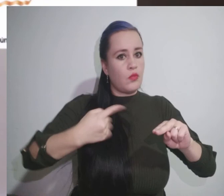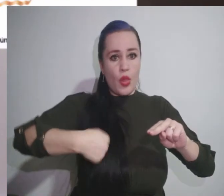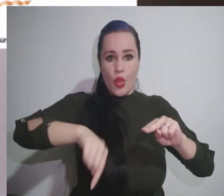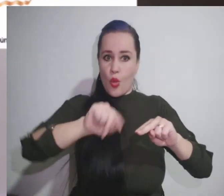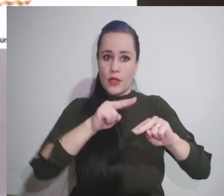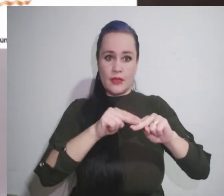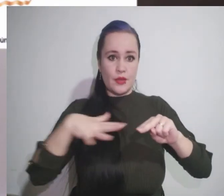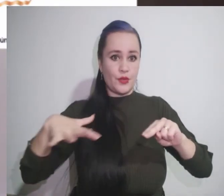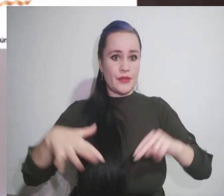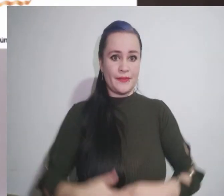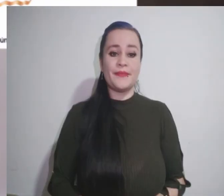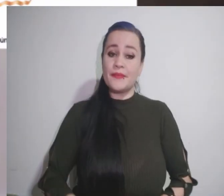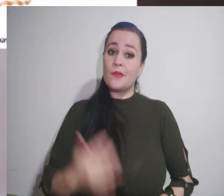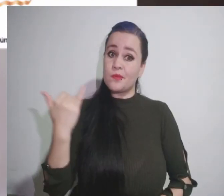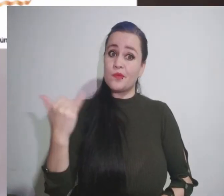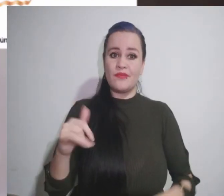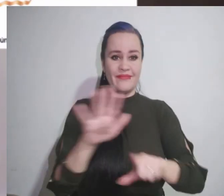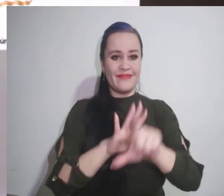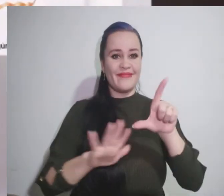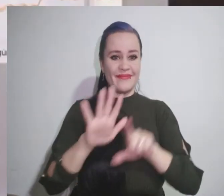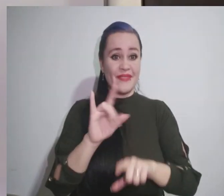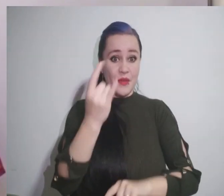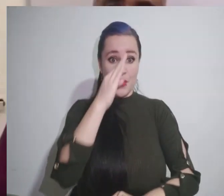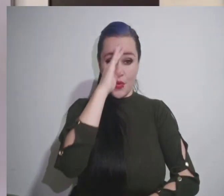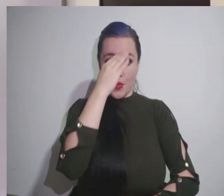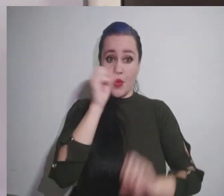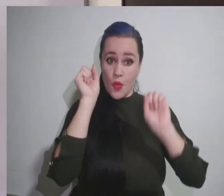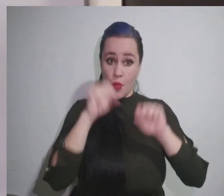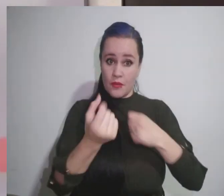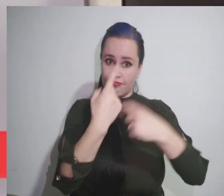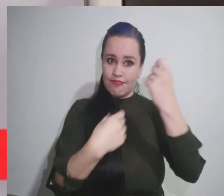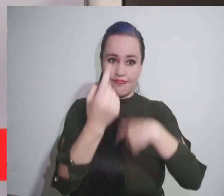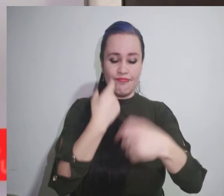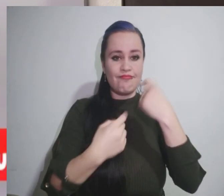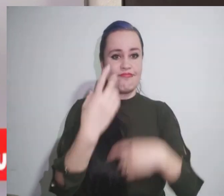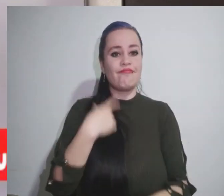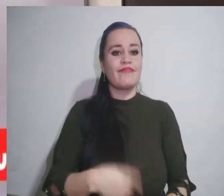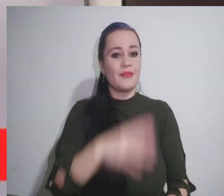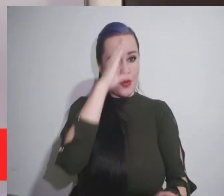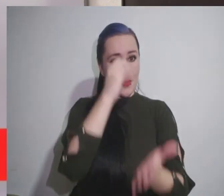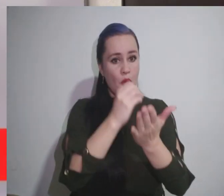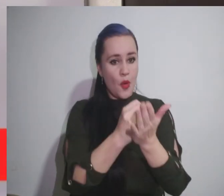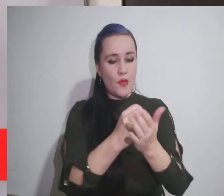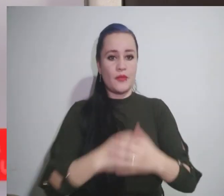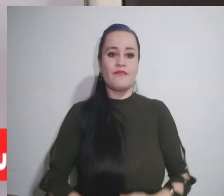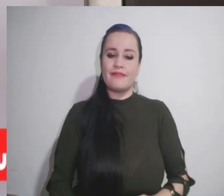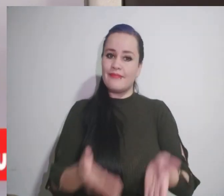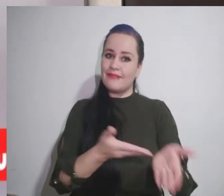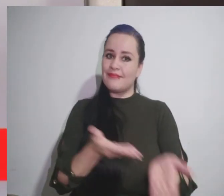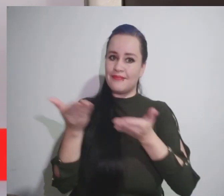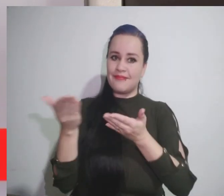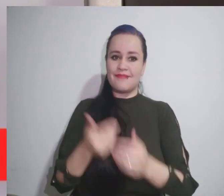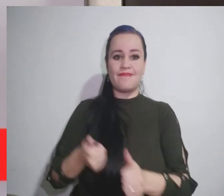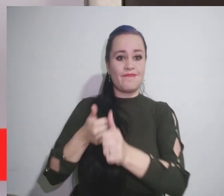las condiciones cambian, la proteína puede perder su función. Hasta aquí terminamos con este video. Si tienes alguna